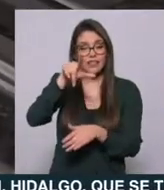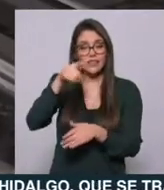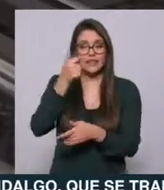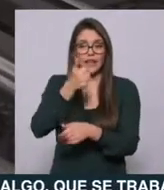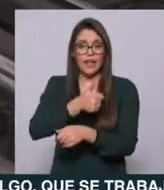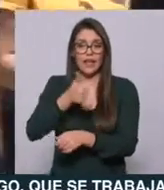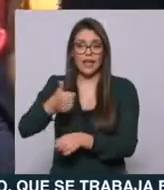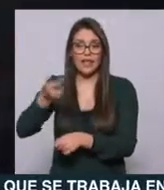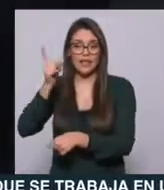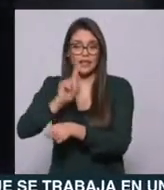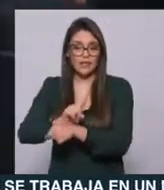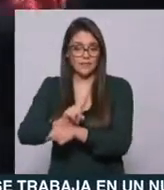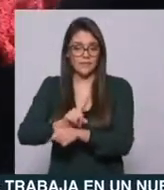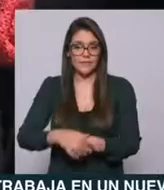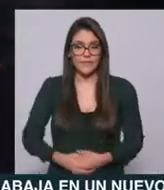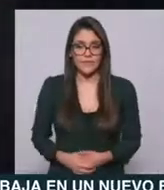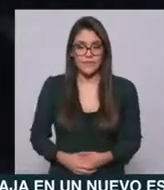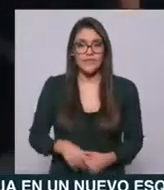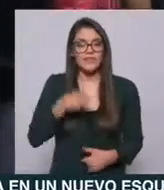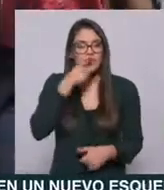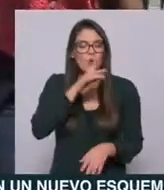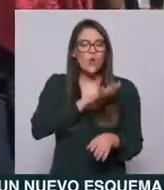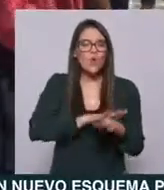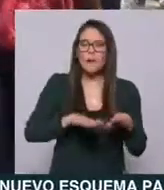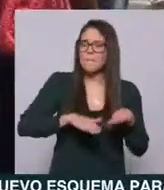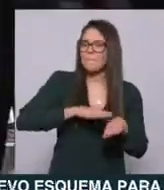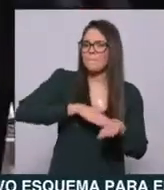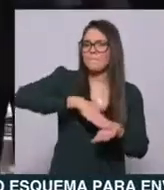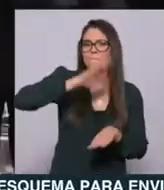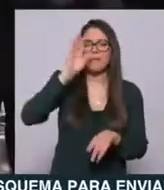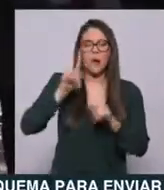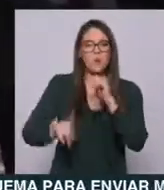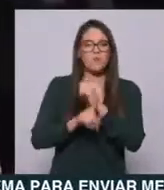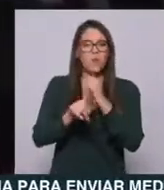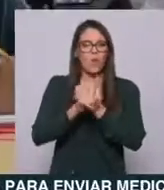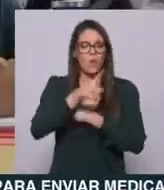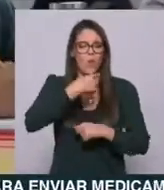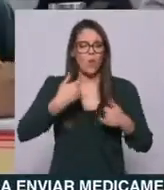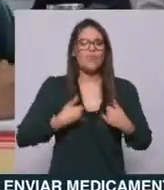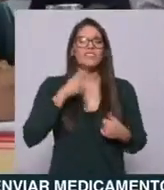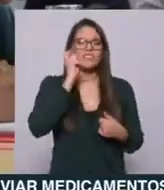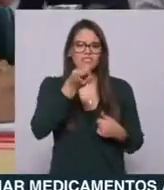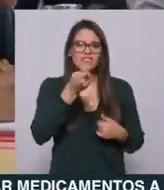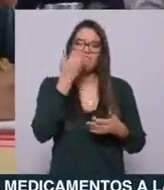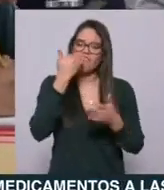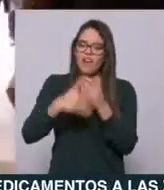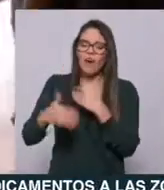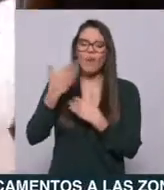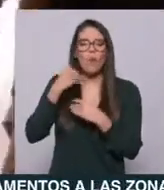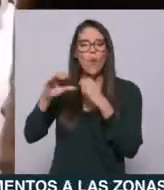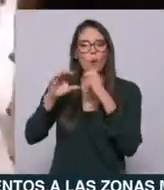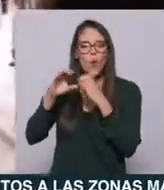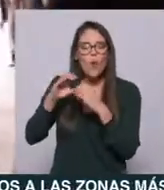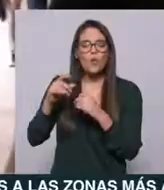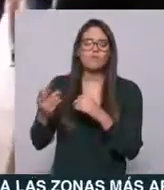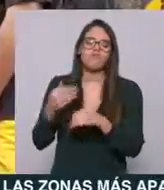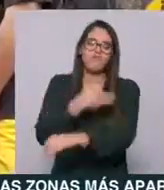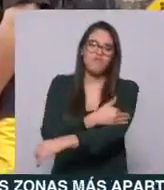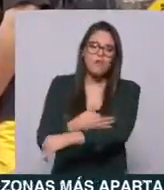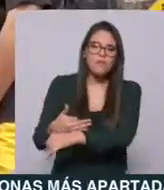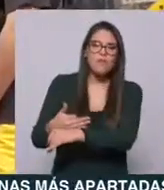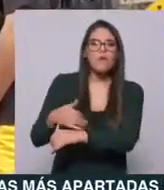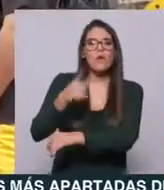graves problemas a los que se enfrentan los jóvenes es la falta de comunicación con familiares, maestros y amigos cercanos, por lo que requieren de